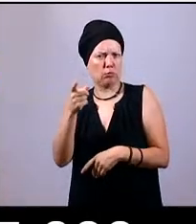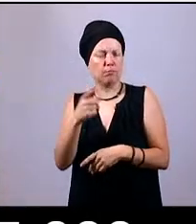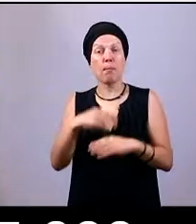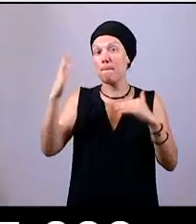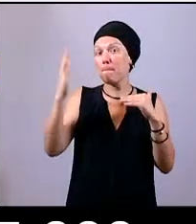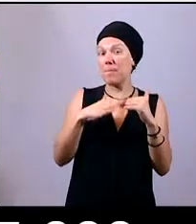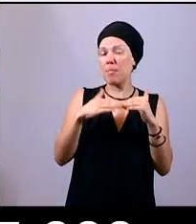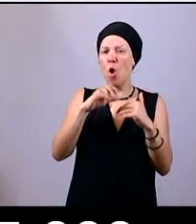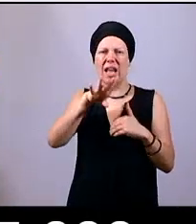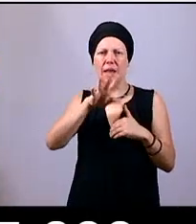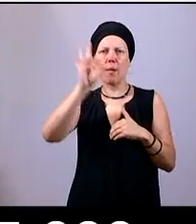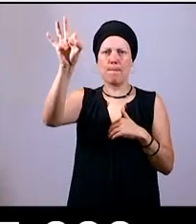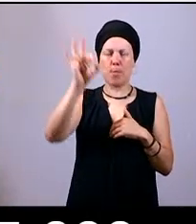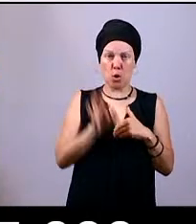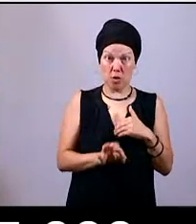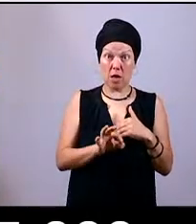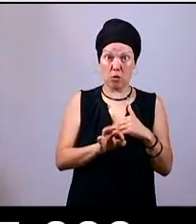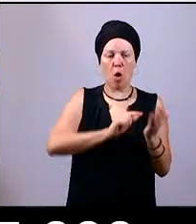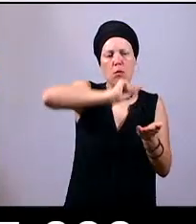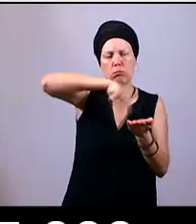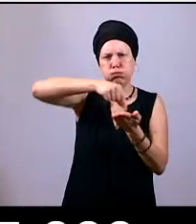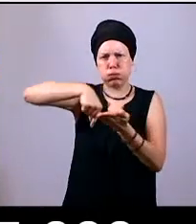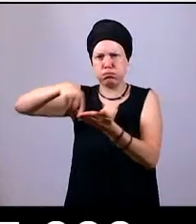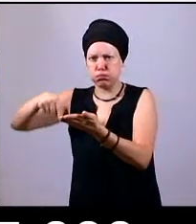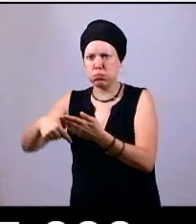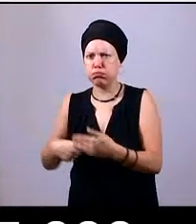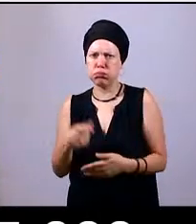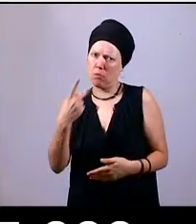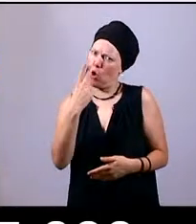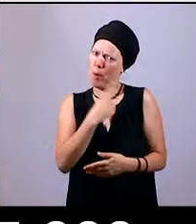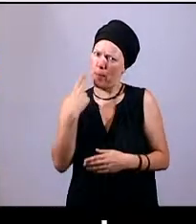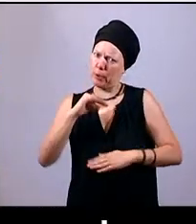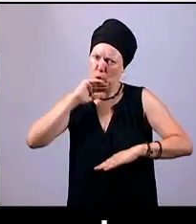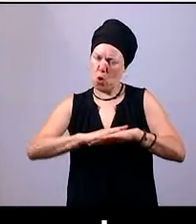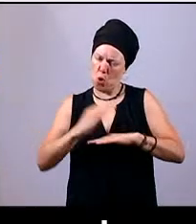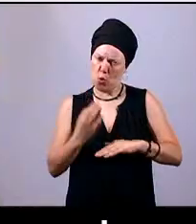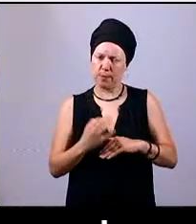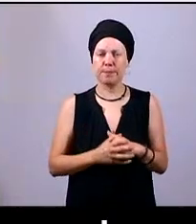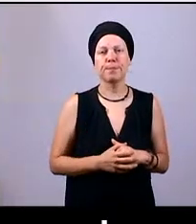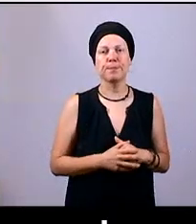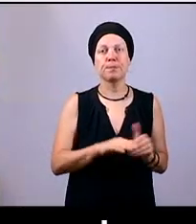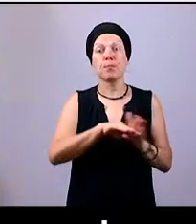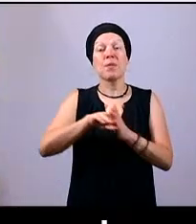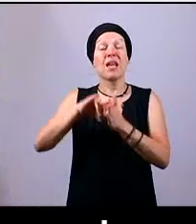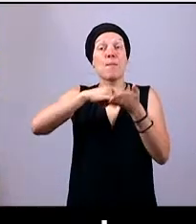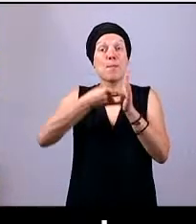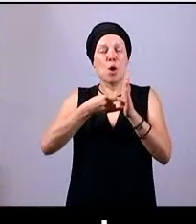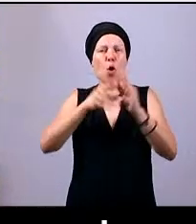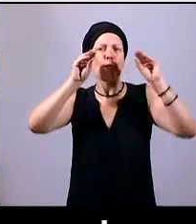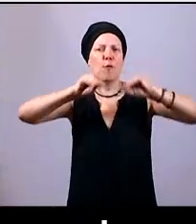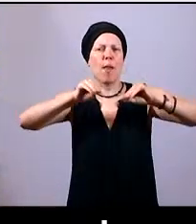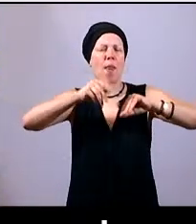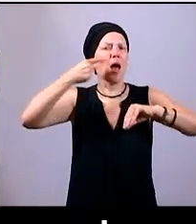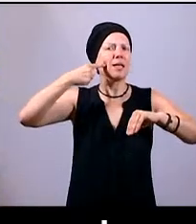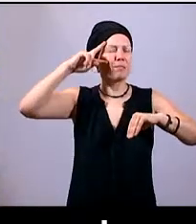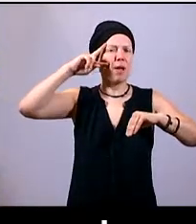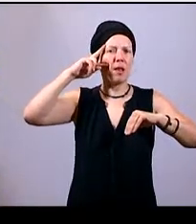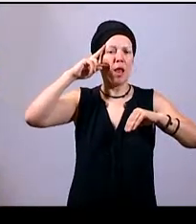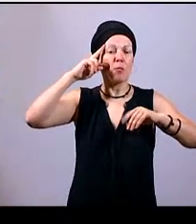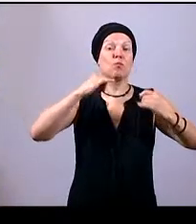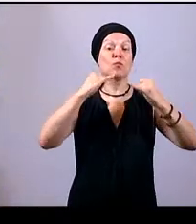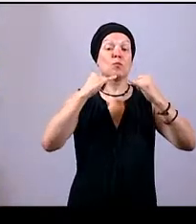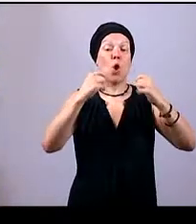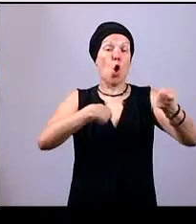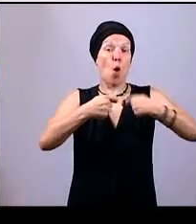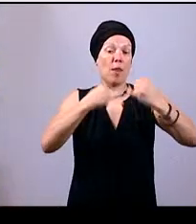menos el 15% de los que superen la formación. El proyecto formará a especialistas en comercio electrónico